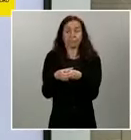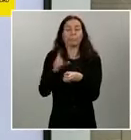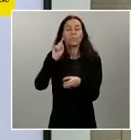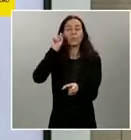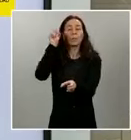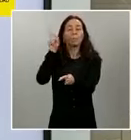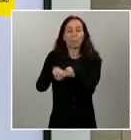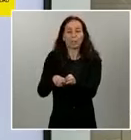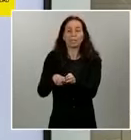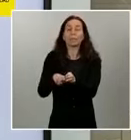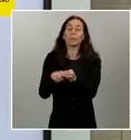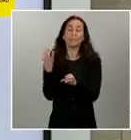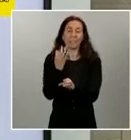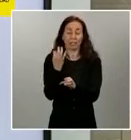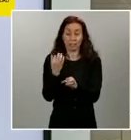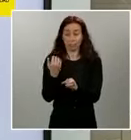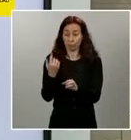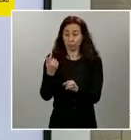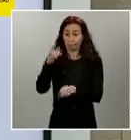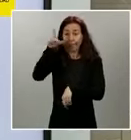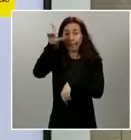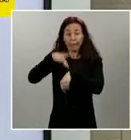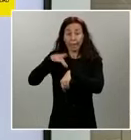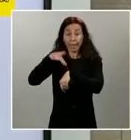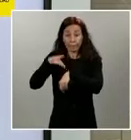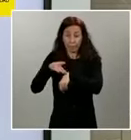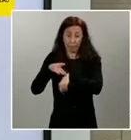de pacientes entre hospitales.